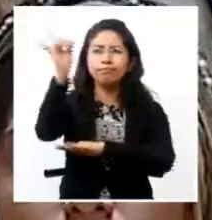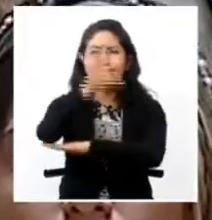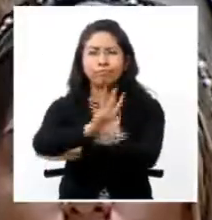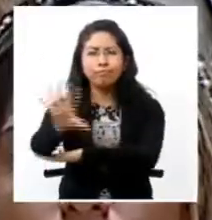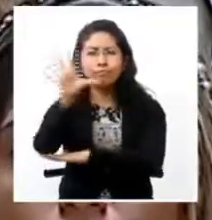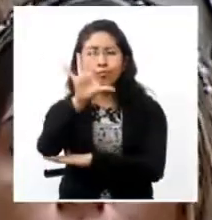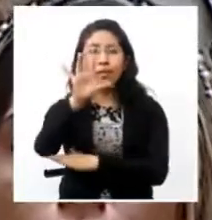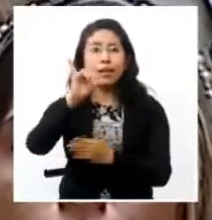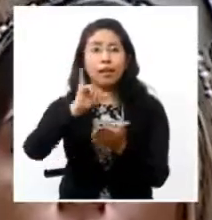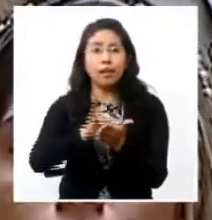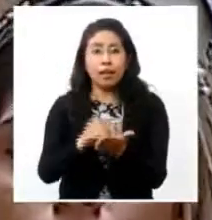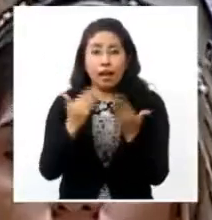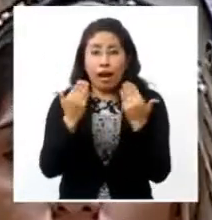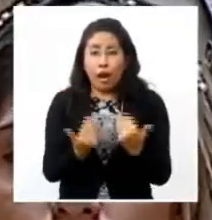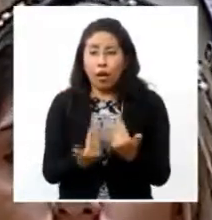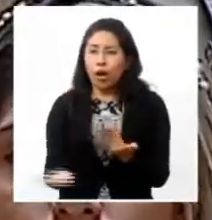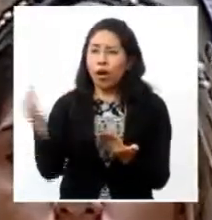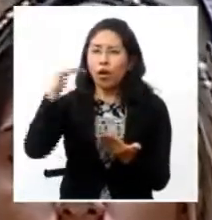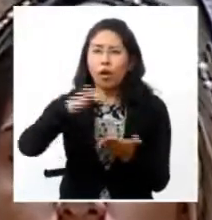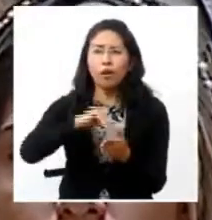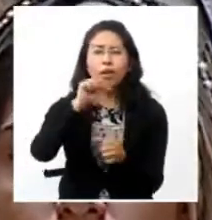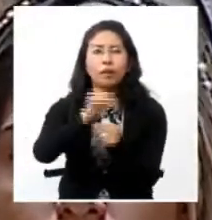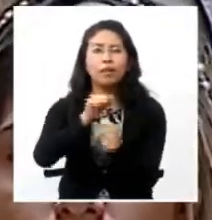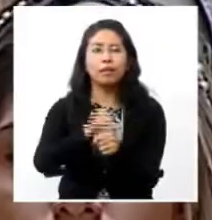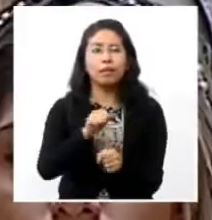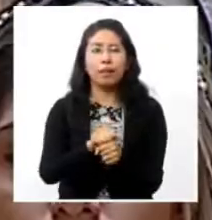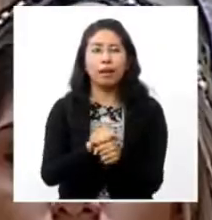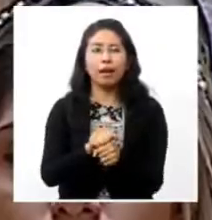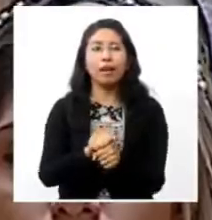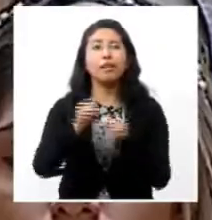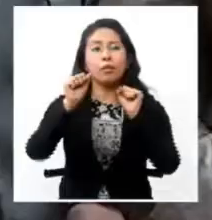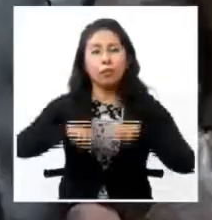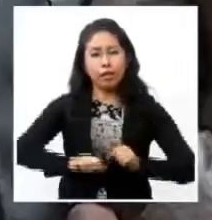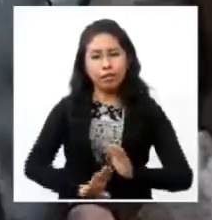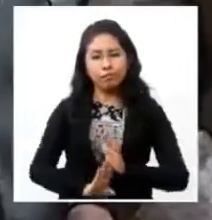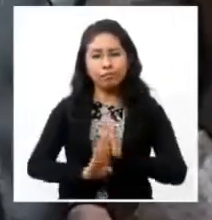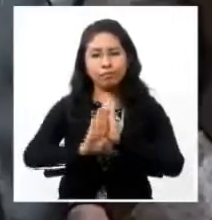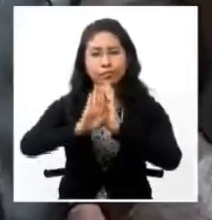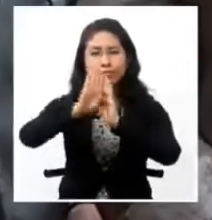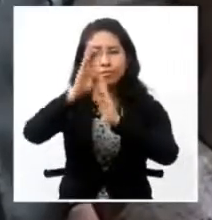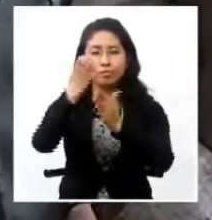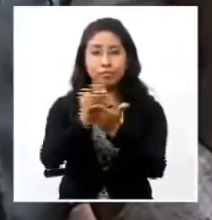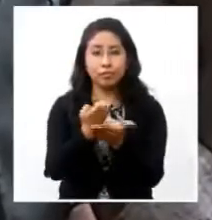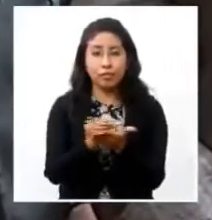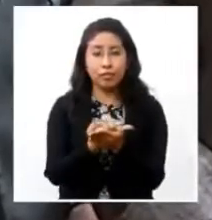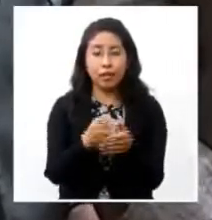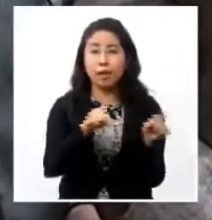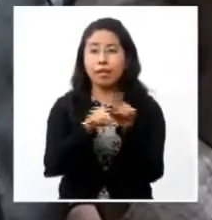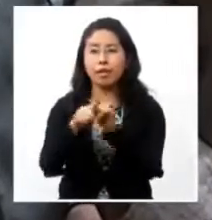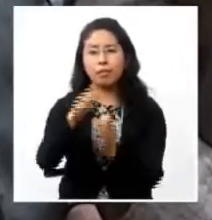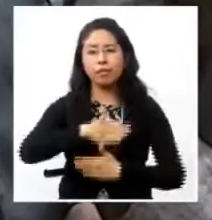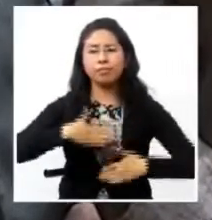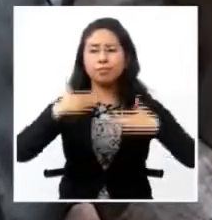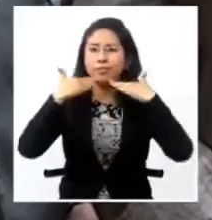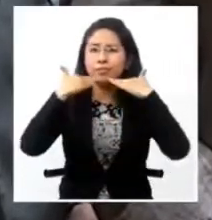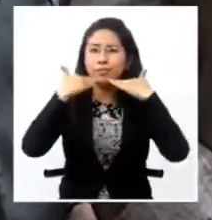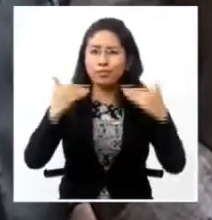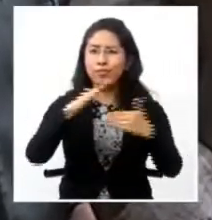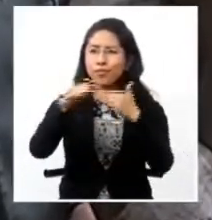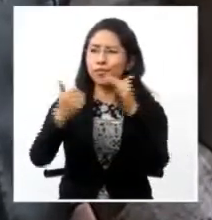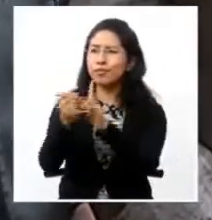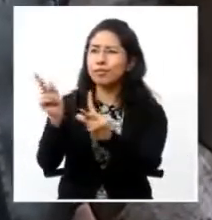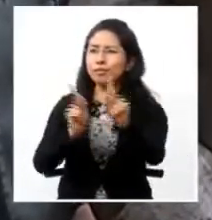ahora vuelven a trabajar y así reactivan la economía. Y quiero agradecer a todas